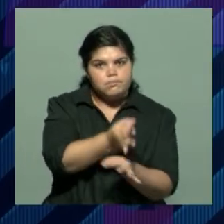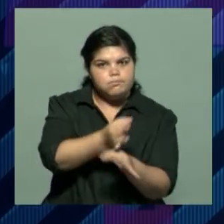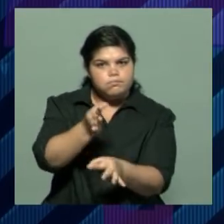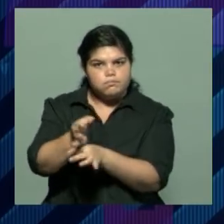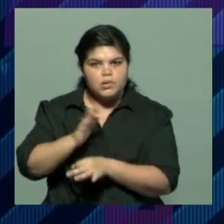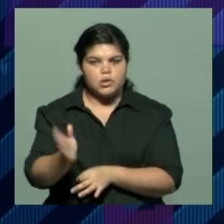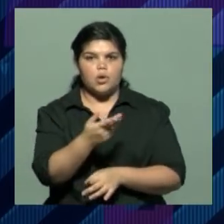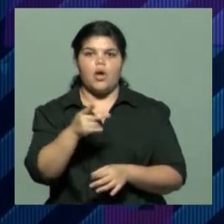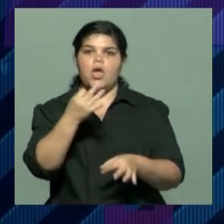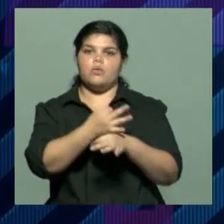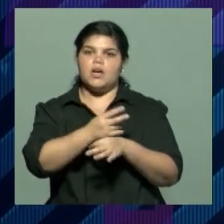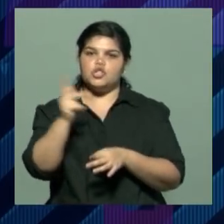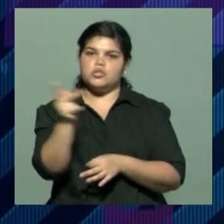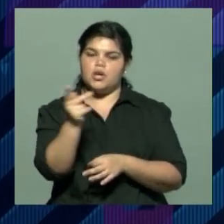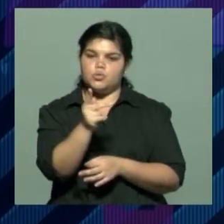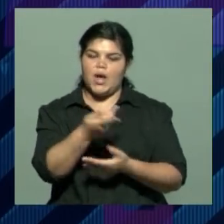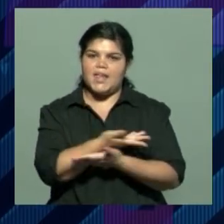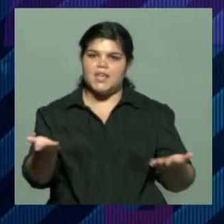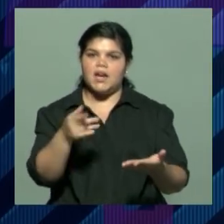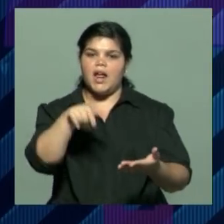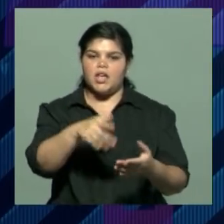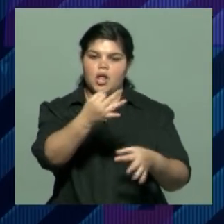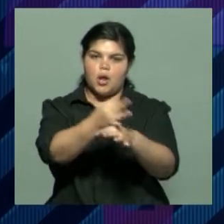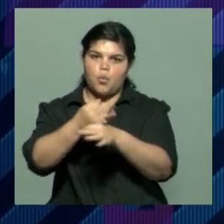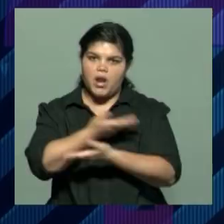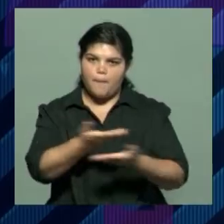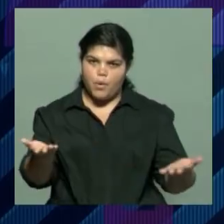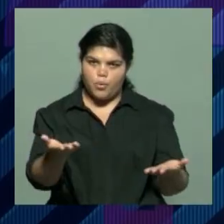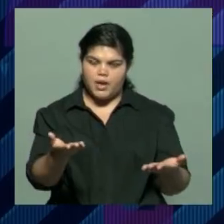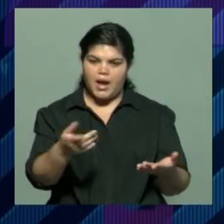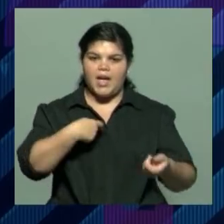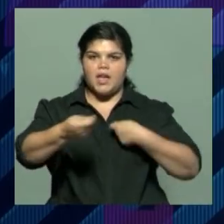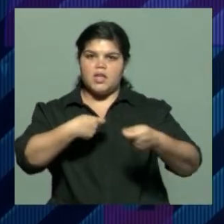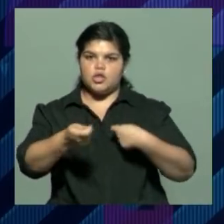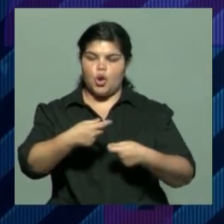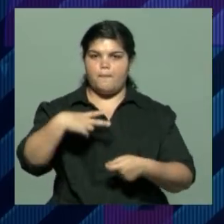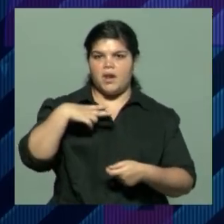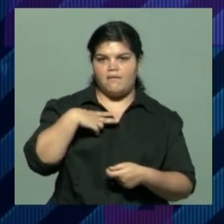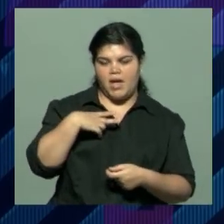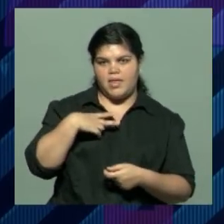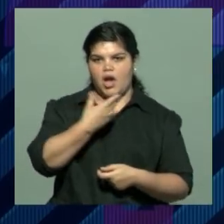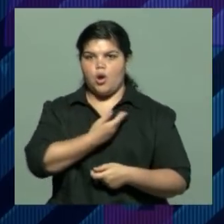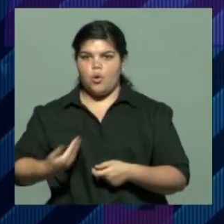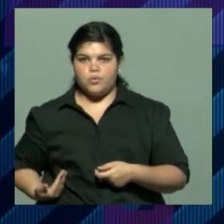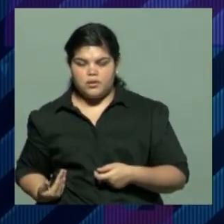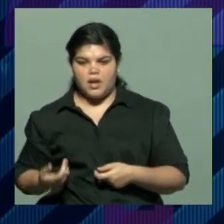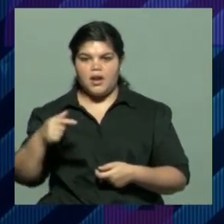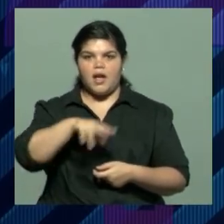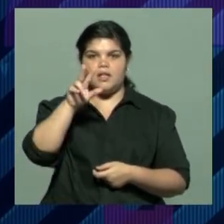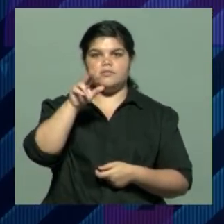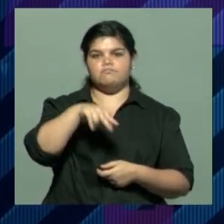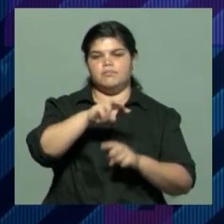educación sexual integral en los establecimientos educativos públicos de gestión estatal y privada de las jurisdicciones